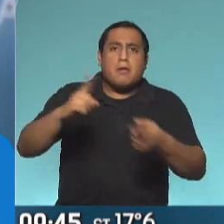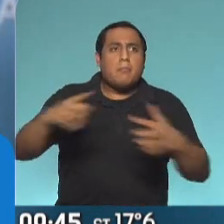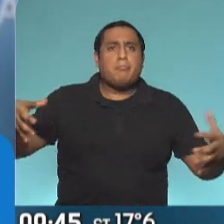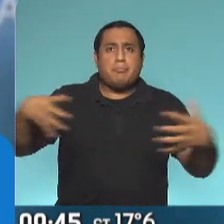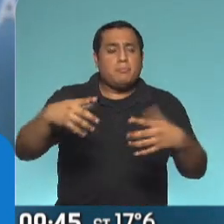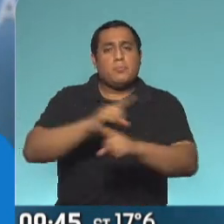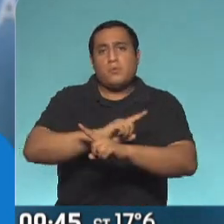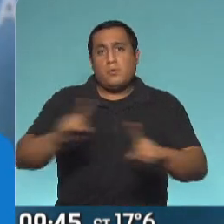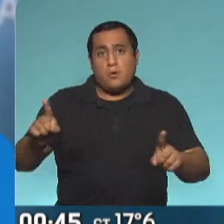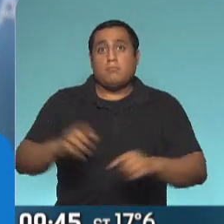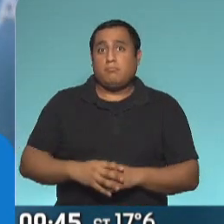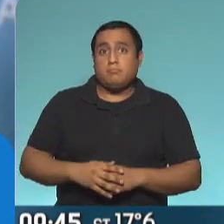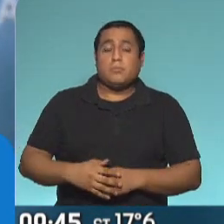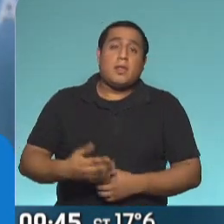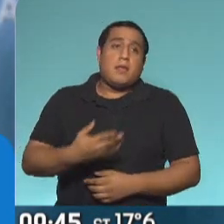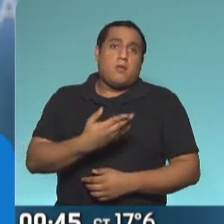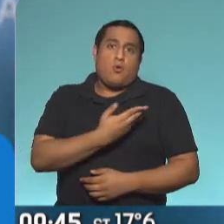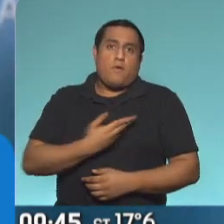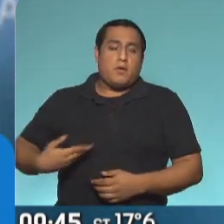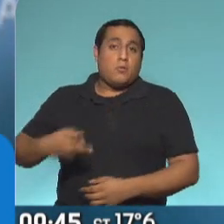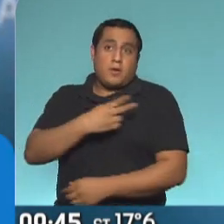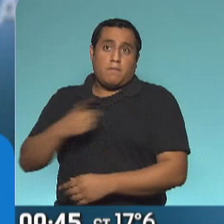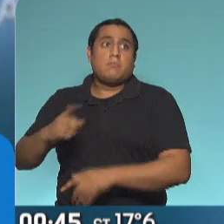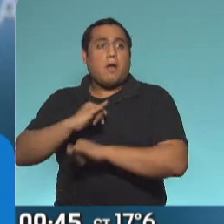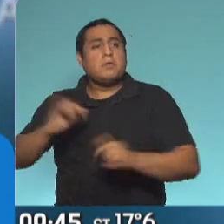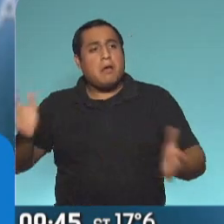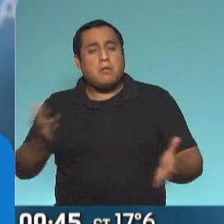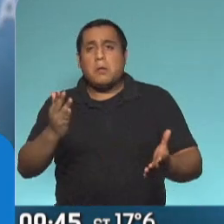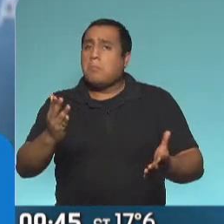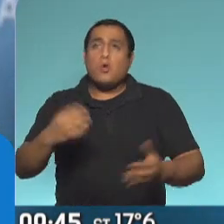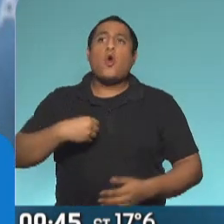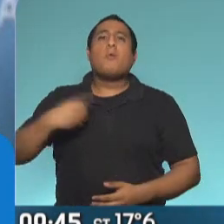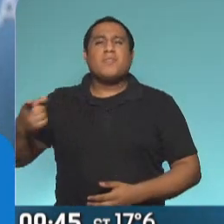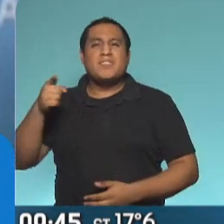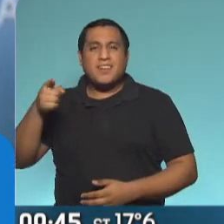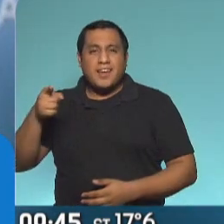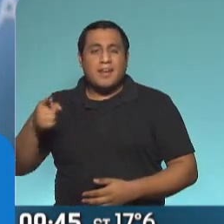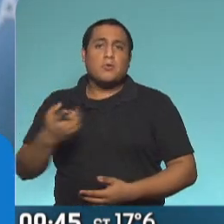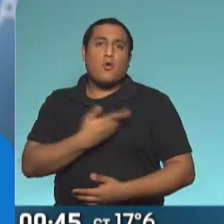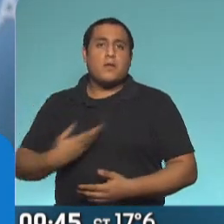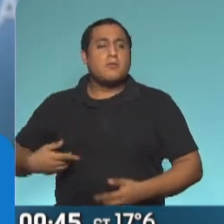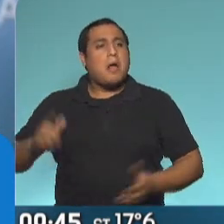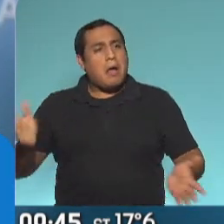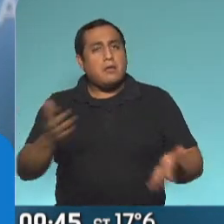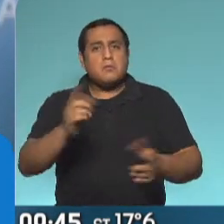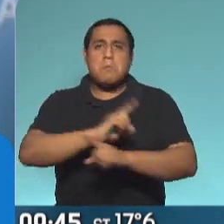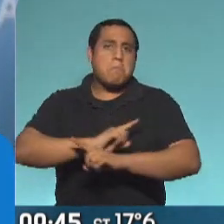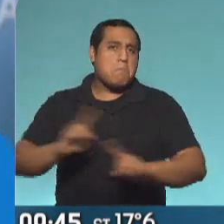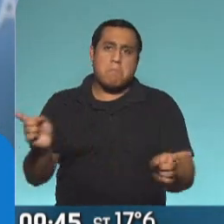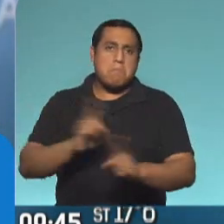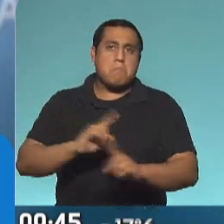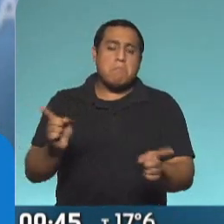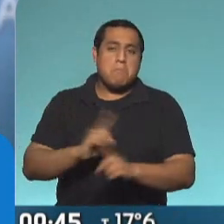autoridades ni la jefatura de gobierno de la ciudad de buenos aires ni de la provincia de buenos aires para realizar esas esas